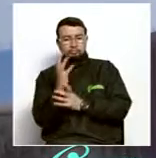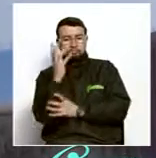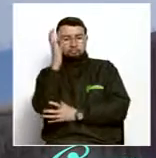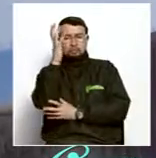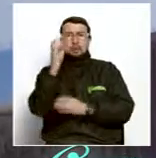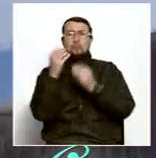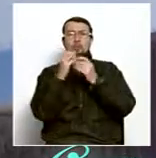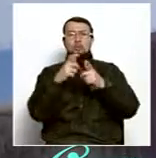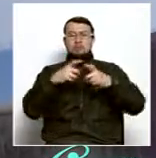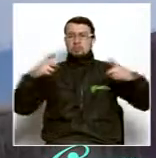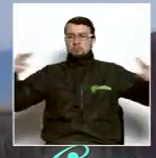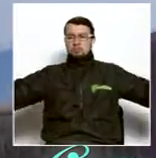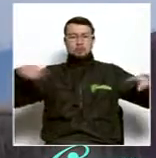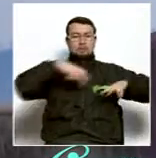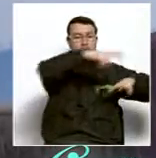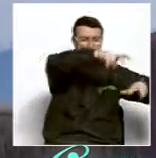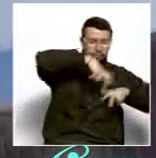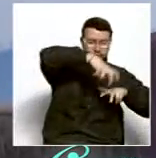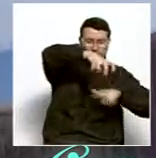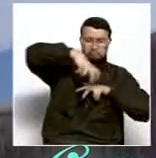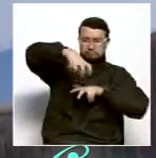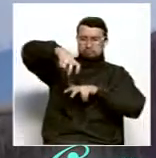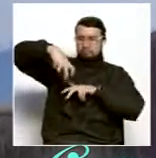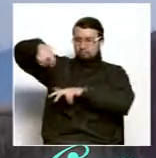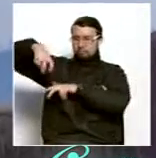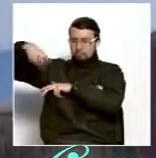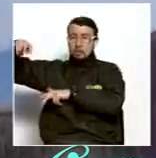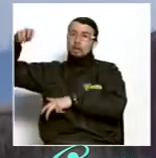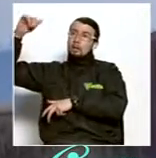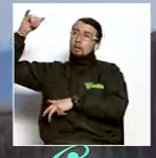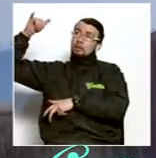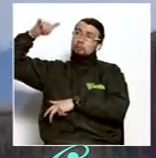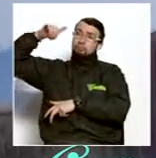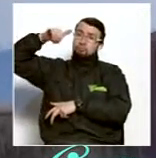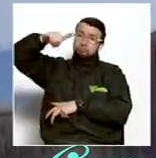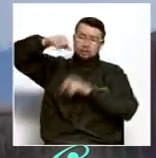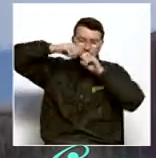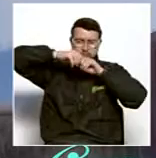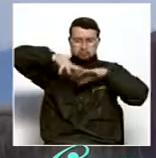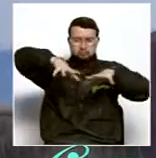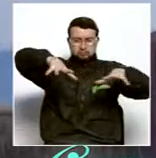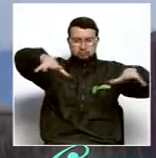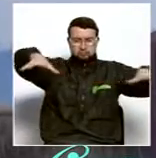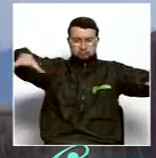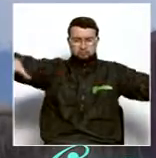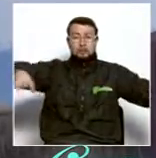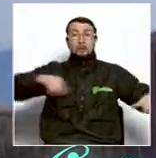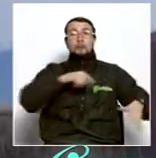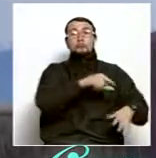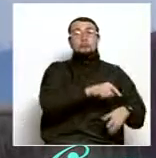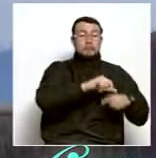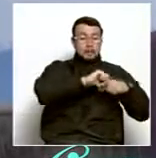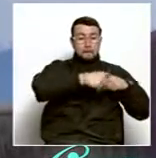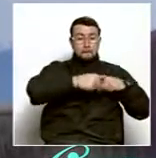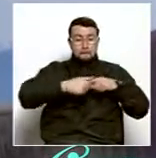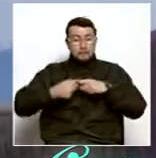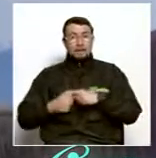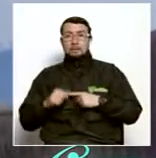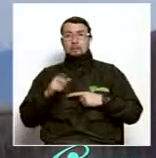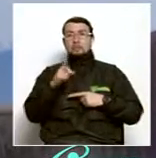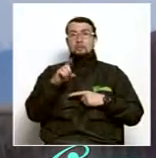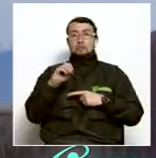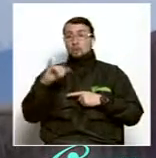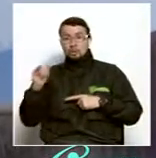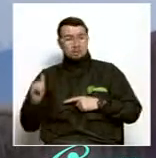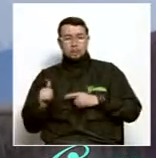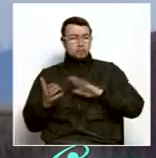grandes cultivos, grandes extensiones, que son fumigadas con avionetas, y el maíz y la soya no mueren, pero sí mueren las